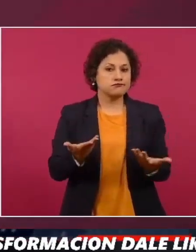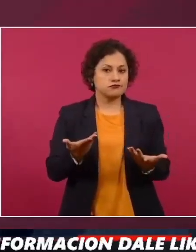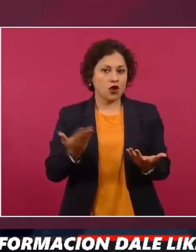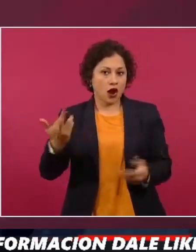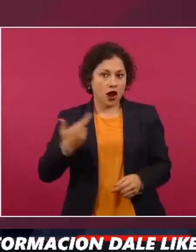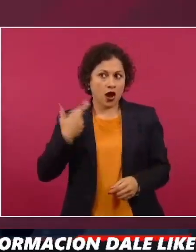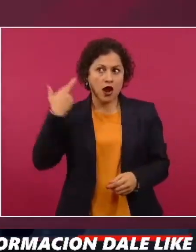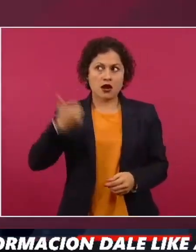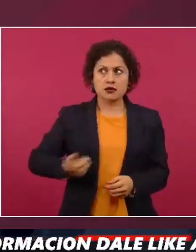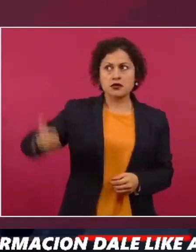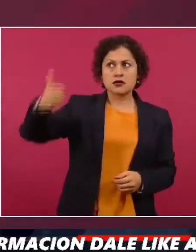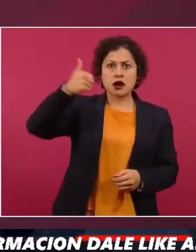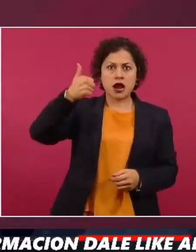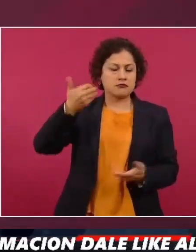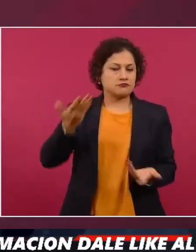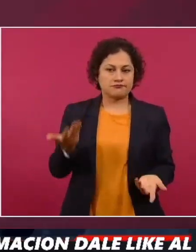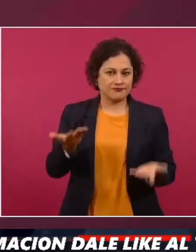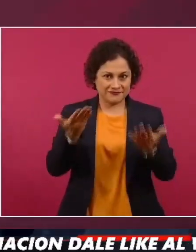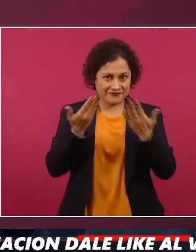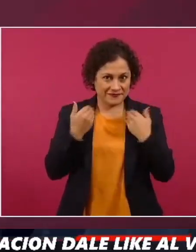Si se hace una reforma